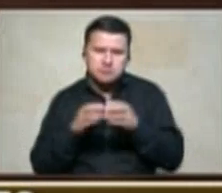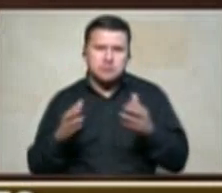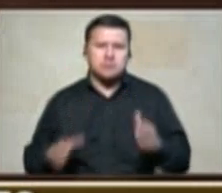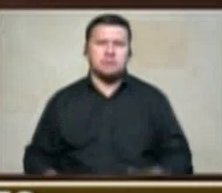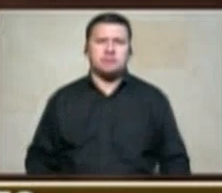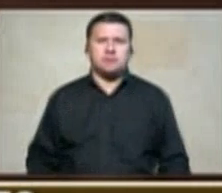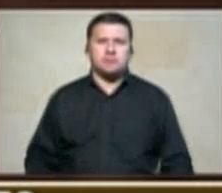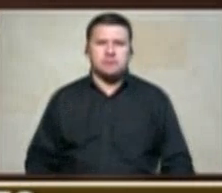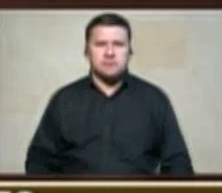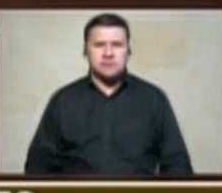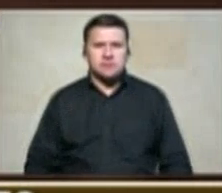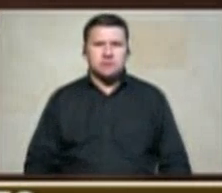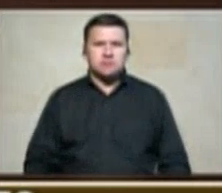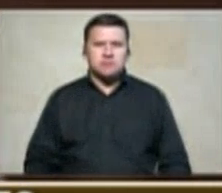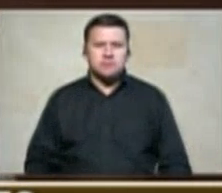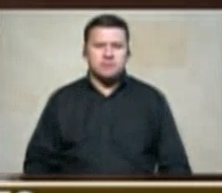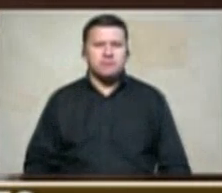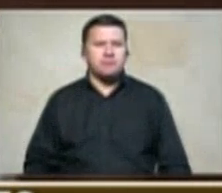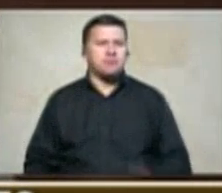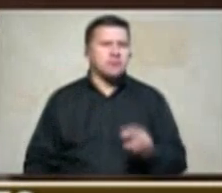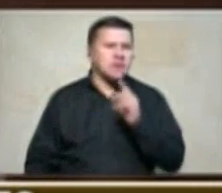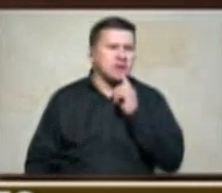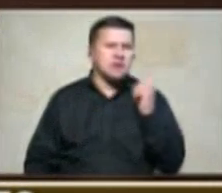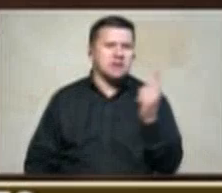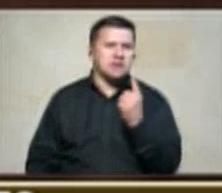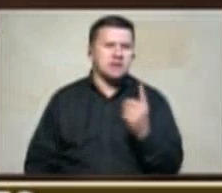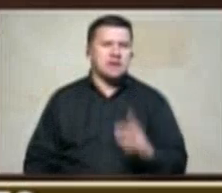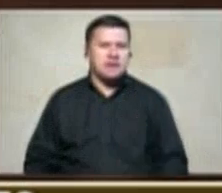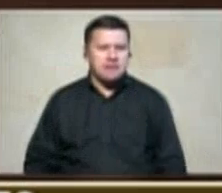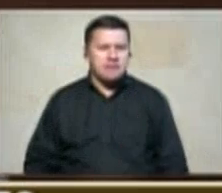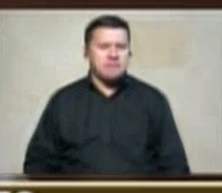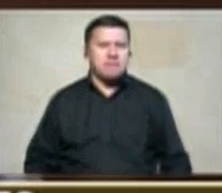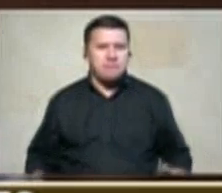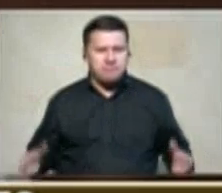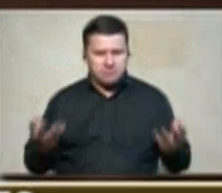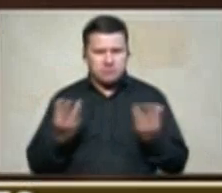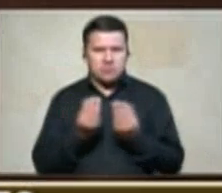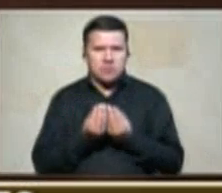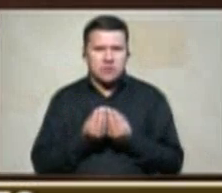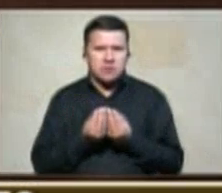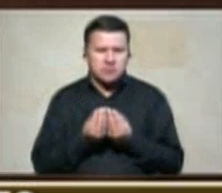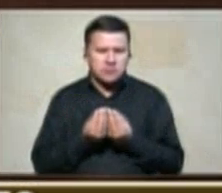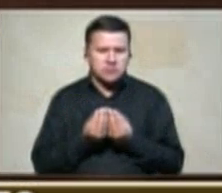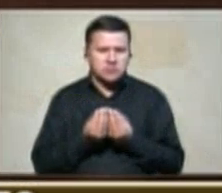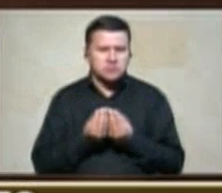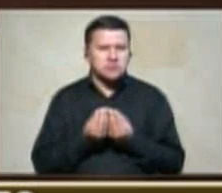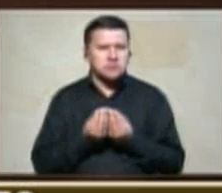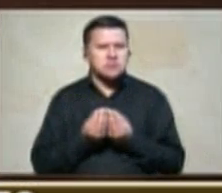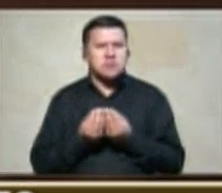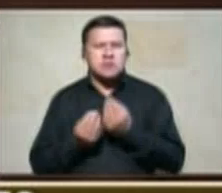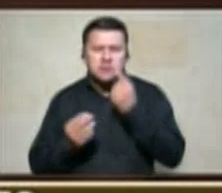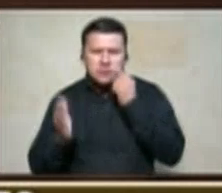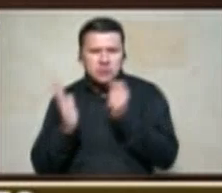técnico. Se ha dicho que la unidad contrata la construcción de esos